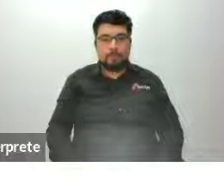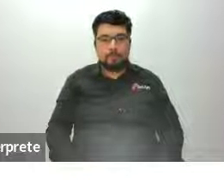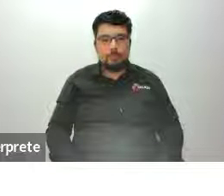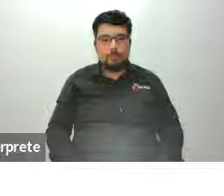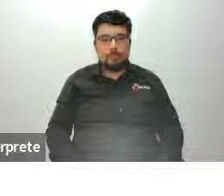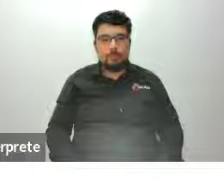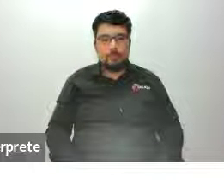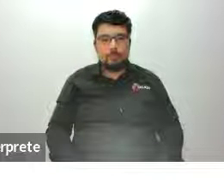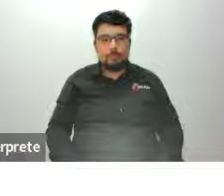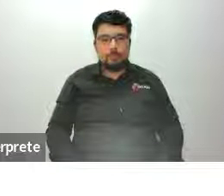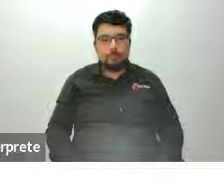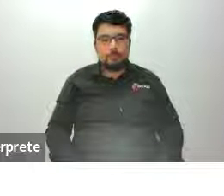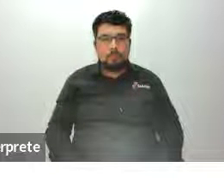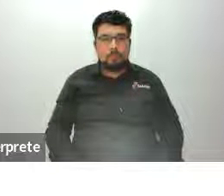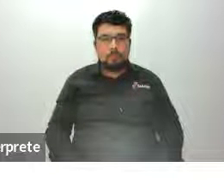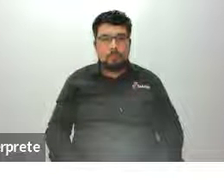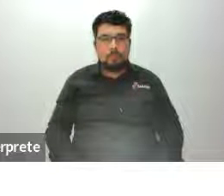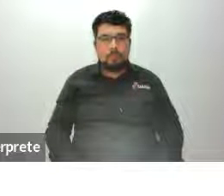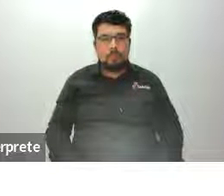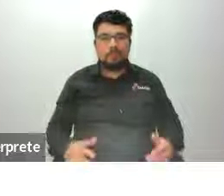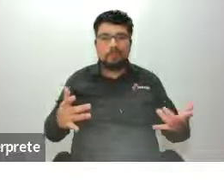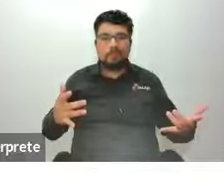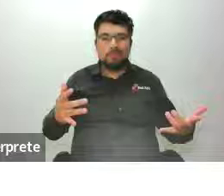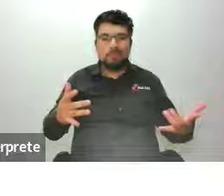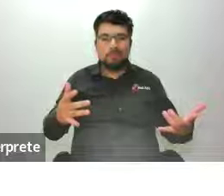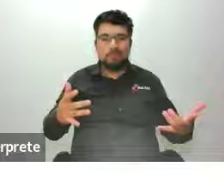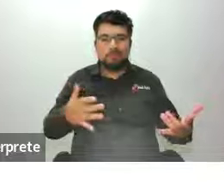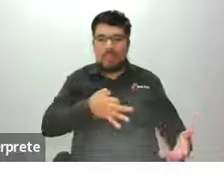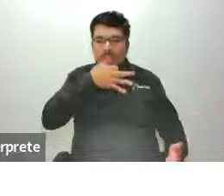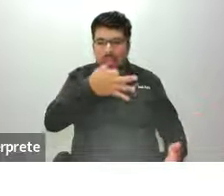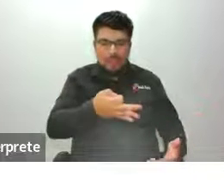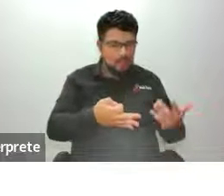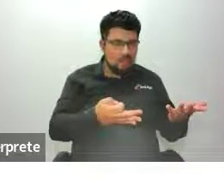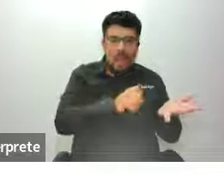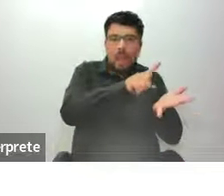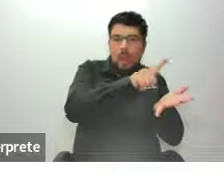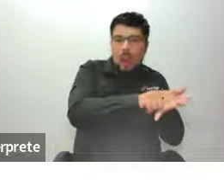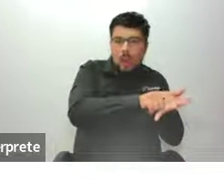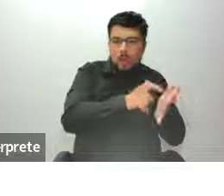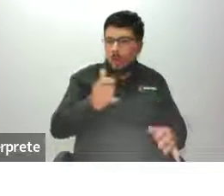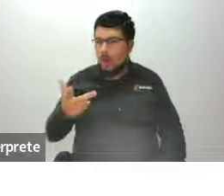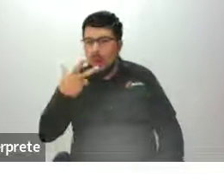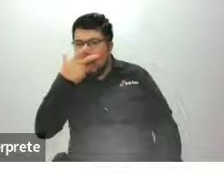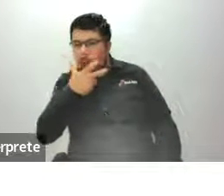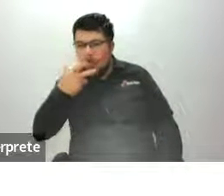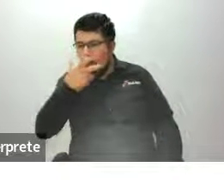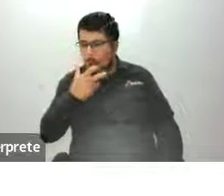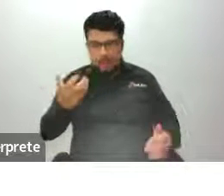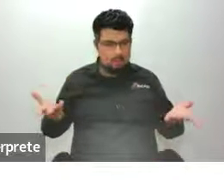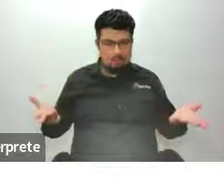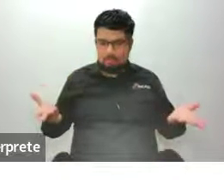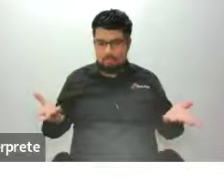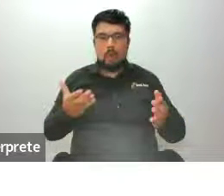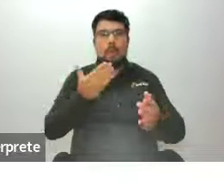um, se habla generalmente sobre lengua y lenguaje como incluso comunicación. Se utilizan los tres,